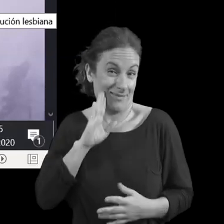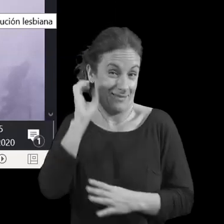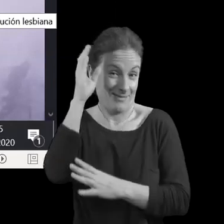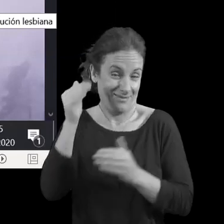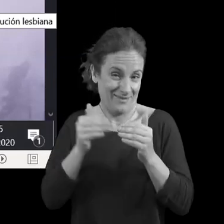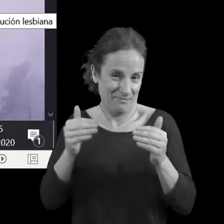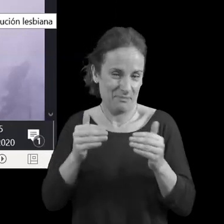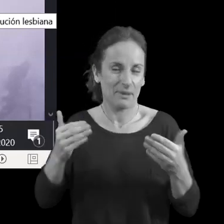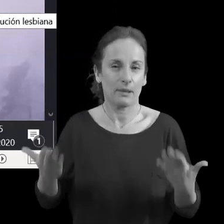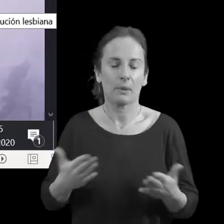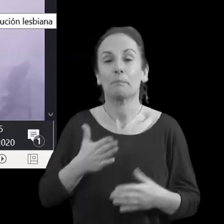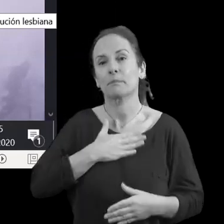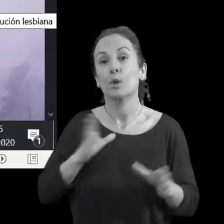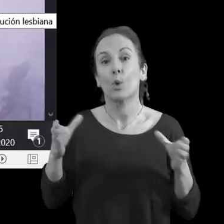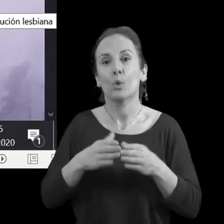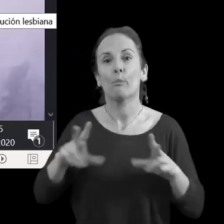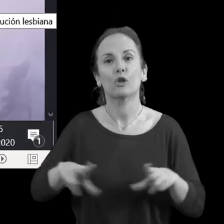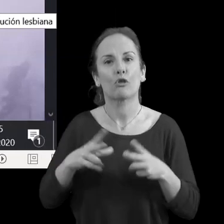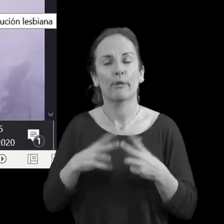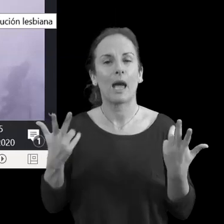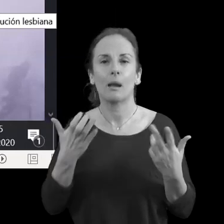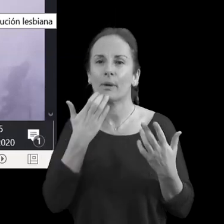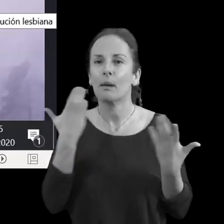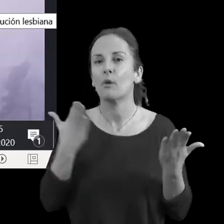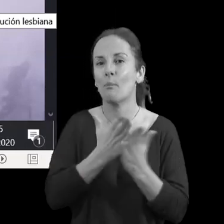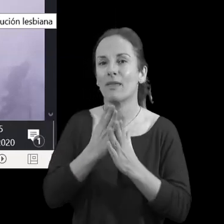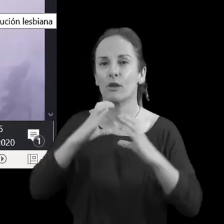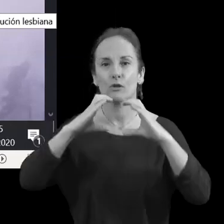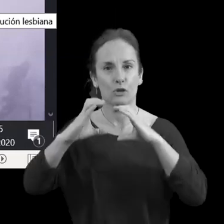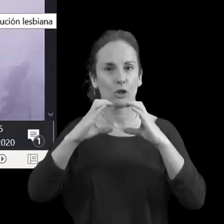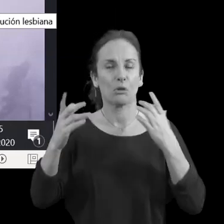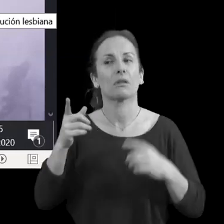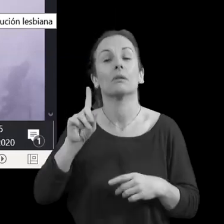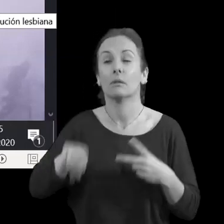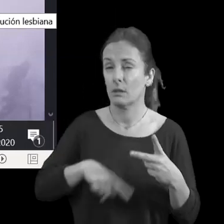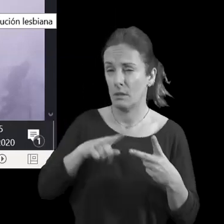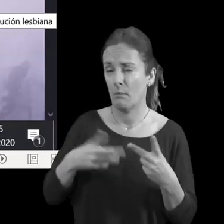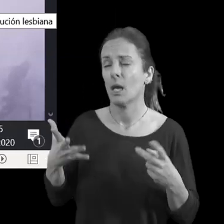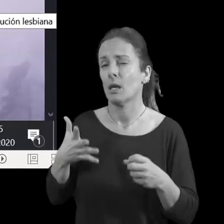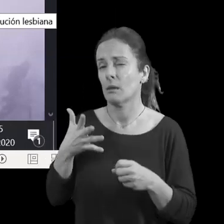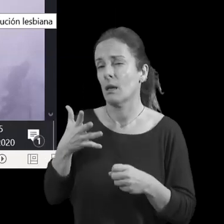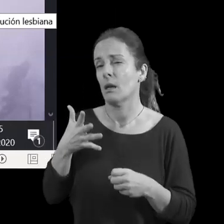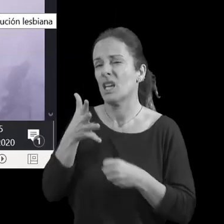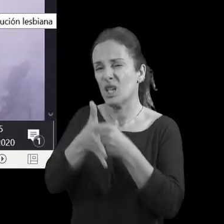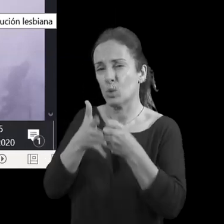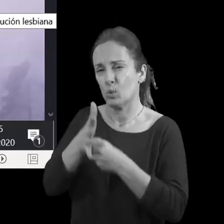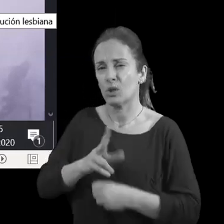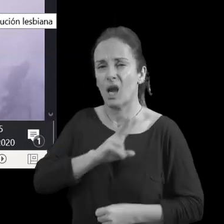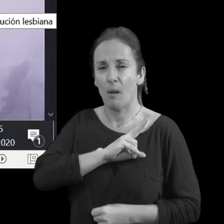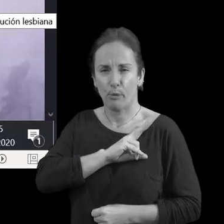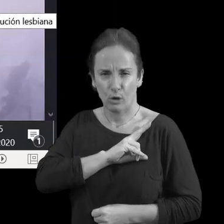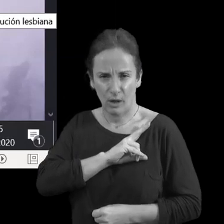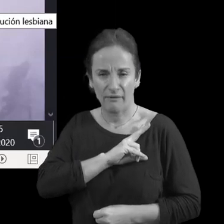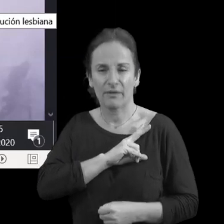una parte, somos un grupo social al que los medios, cierta industria pornográfica, bueno, la pornografía